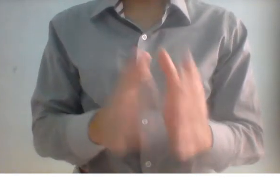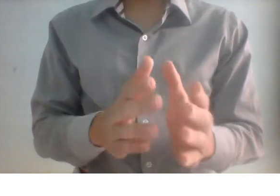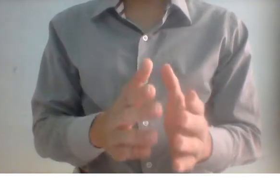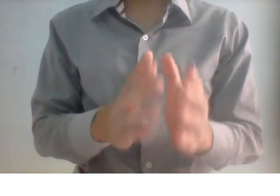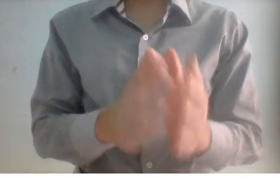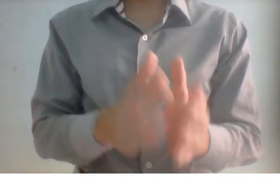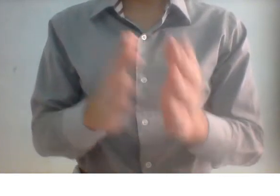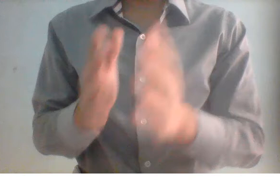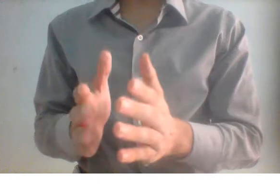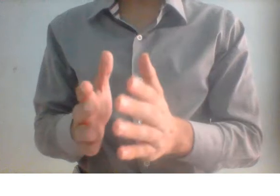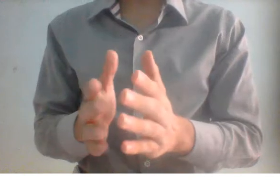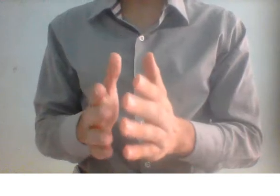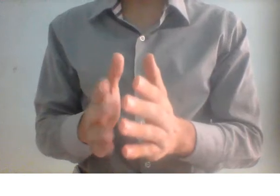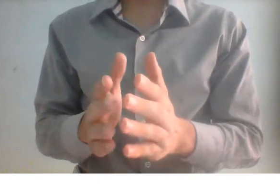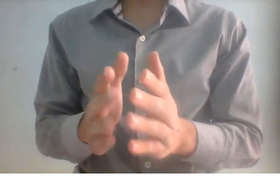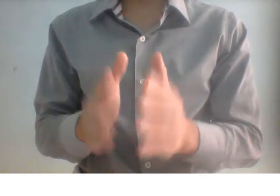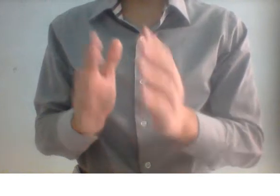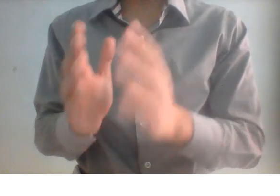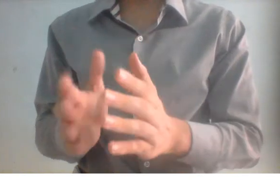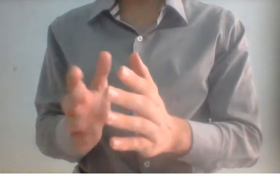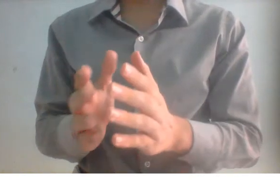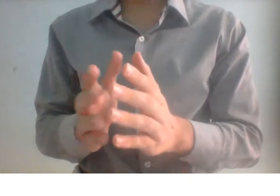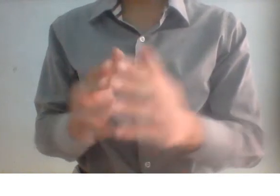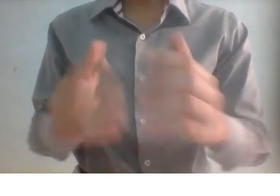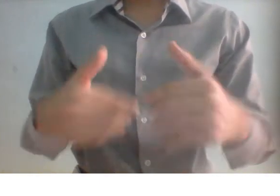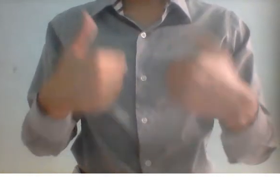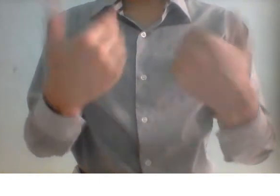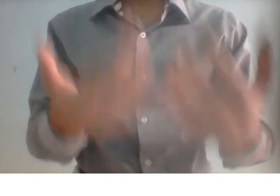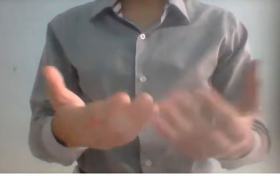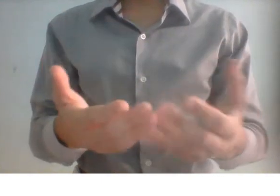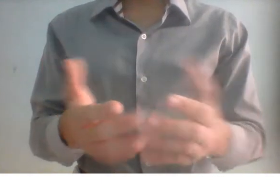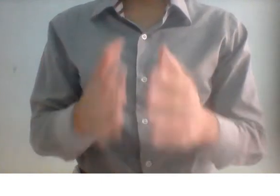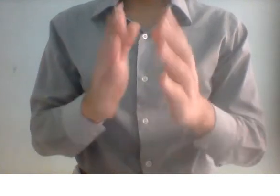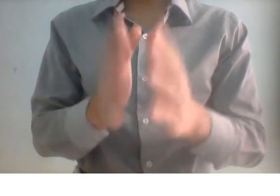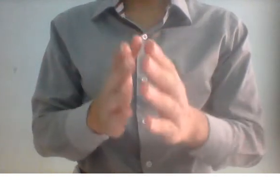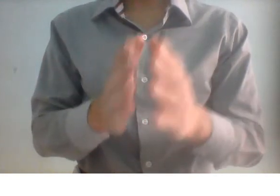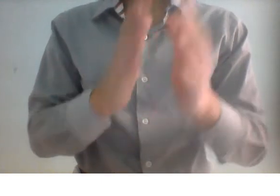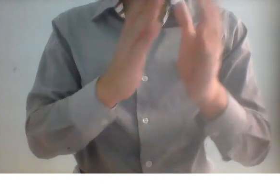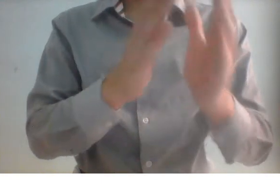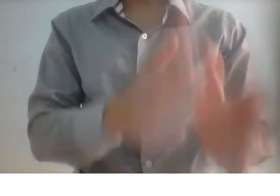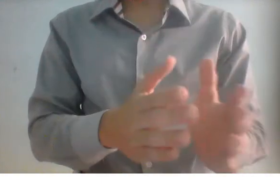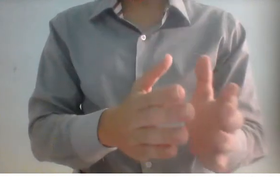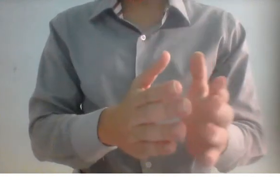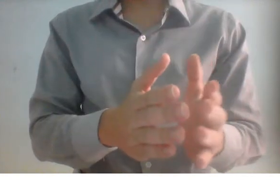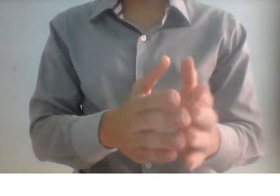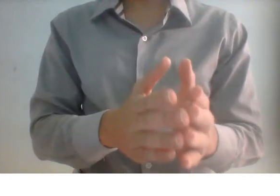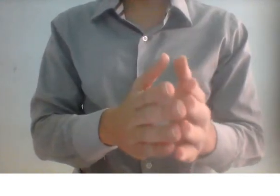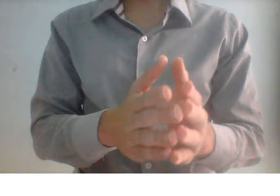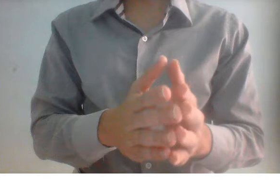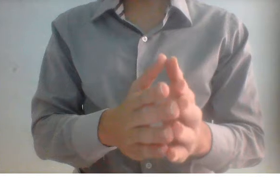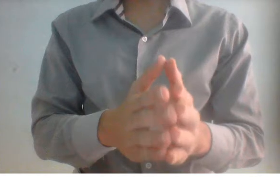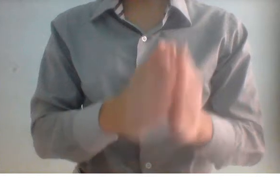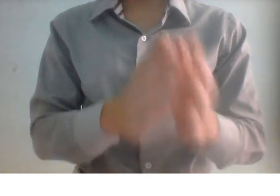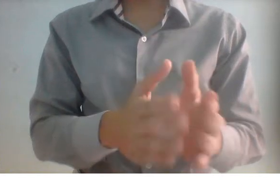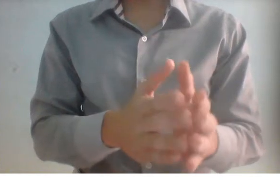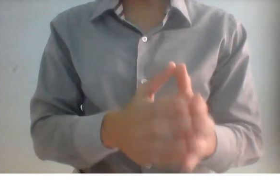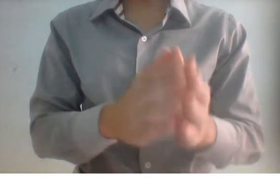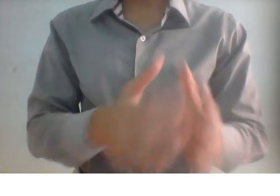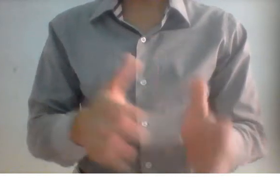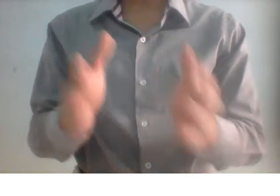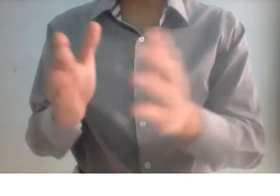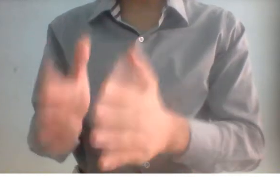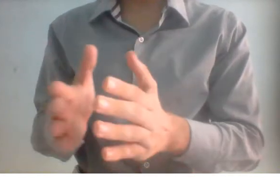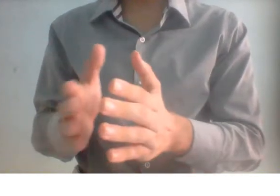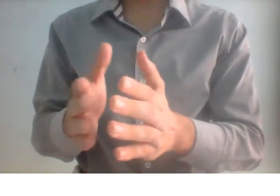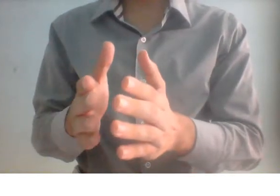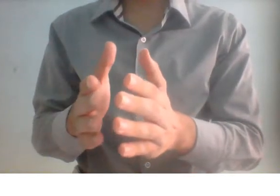de regresar a la competitividad que tenía Pemex anteriormente, porque bueno, en las administraciones, en el último periodo de gobierno de Felipe Calderón